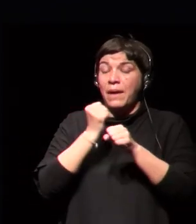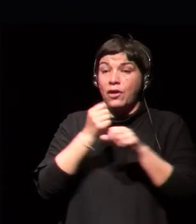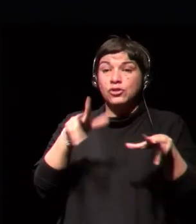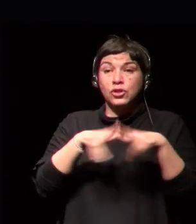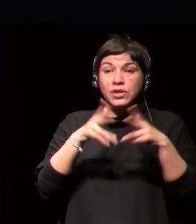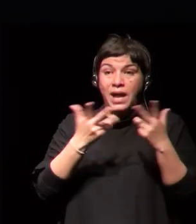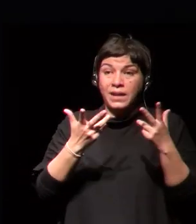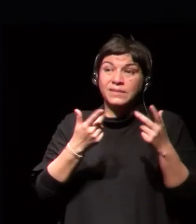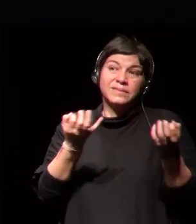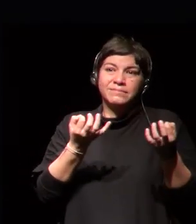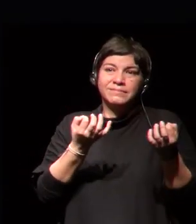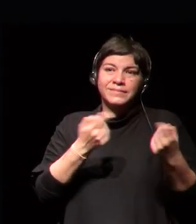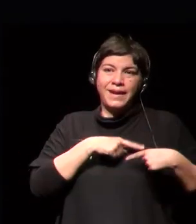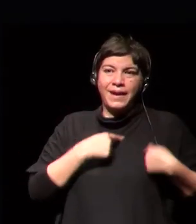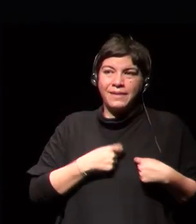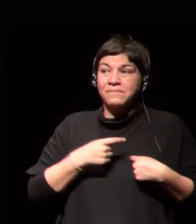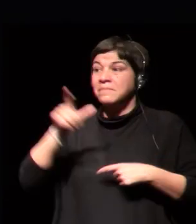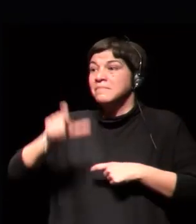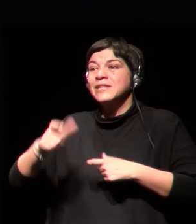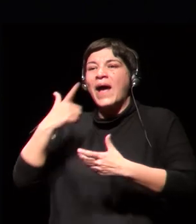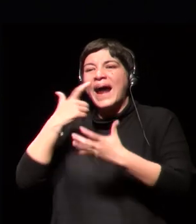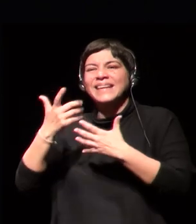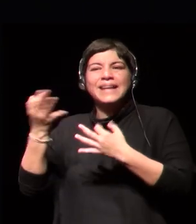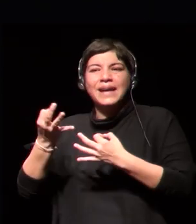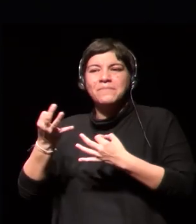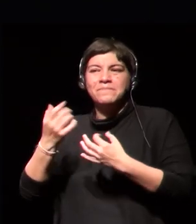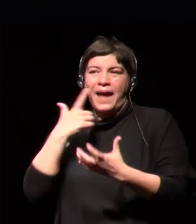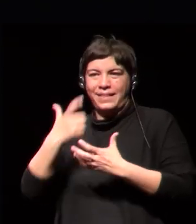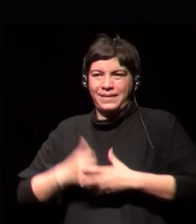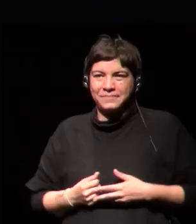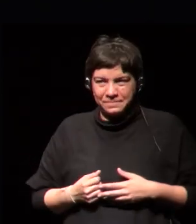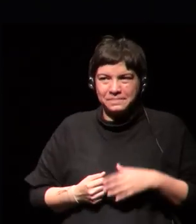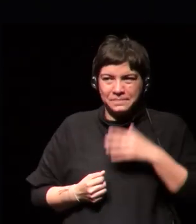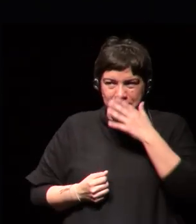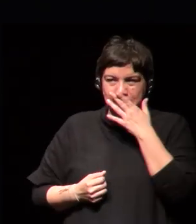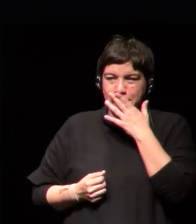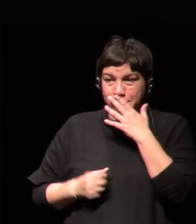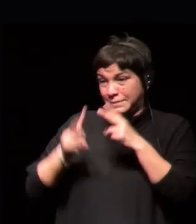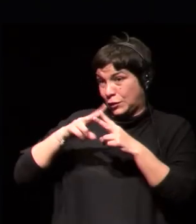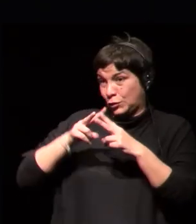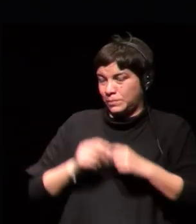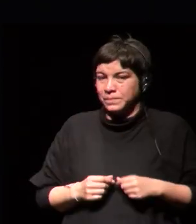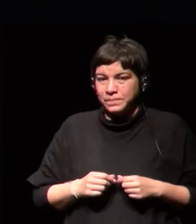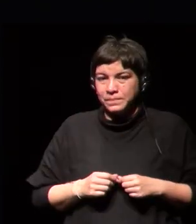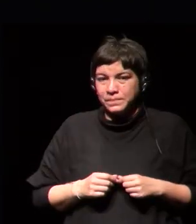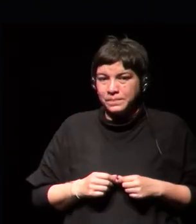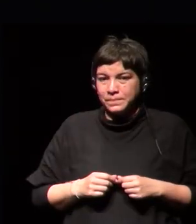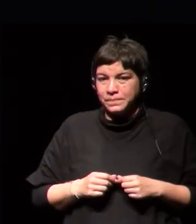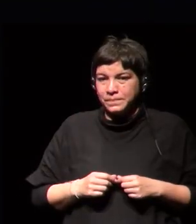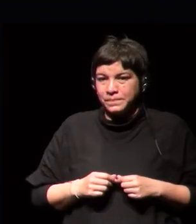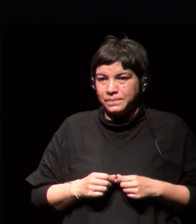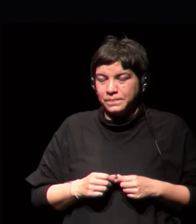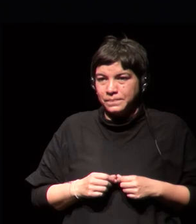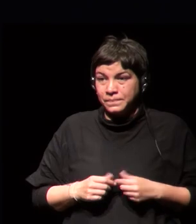Art. Así es en Australia. Heart o Art. So What big art tries to do is lo que intenta to make hacer art, el